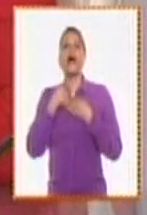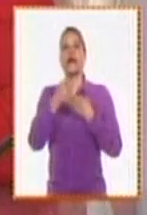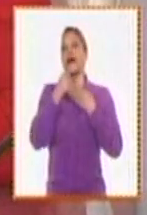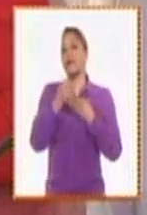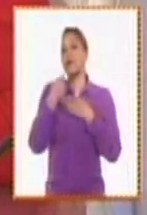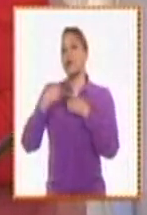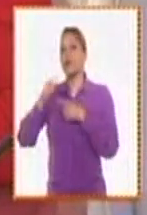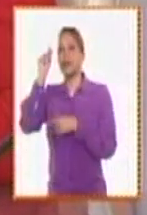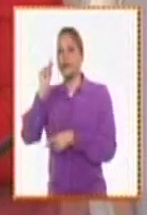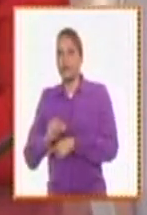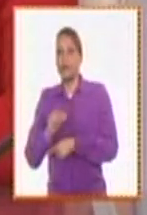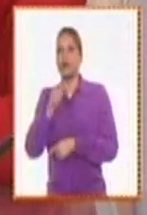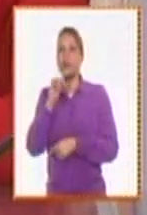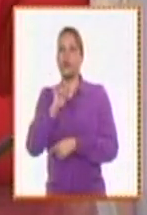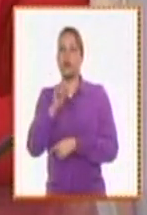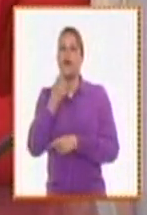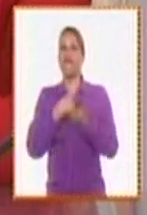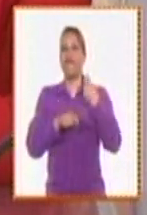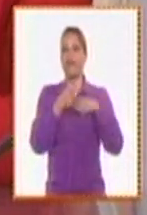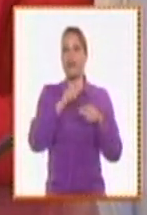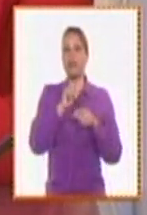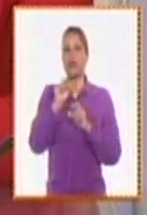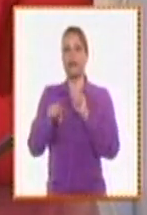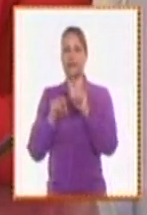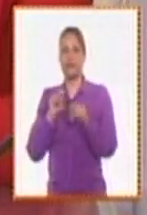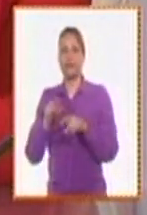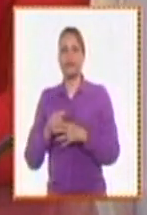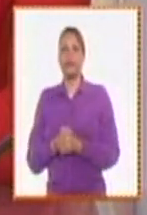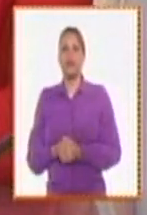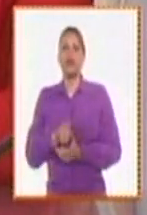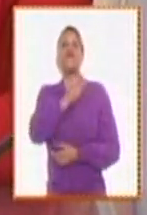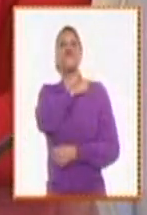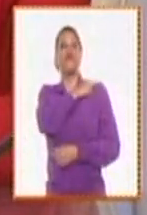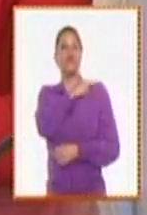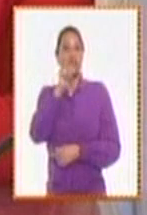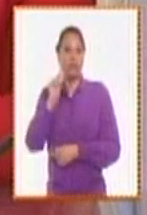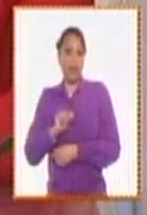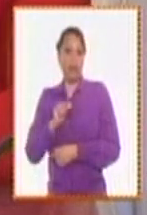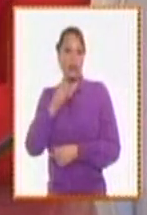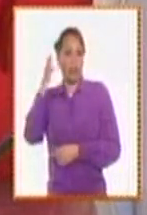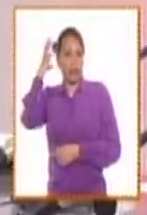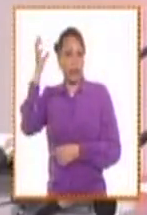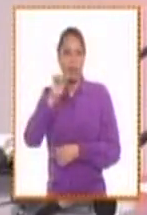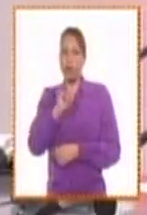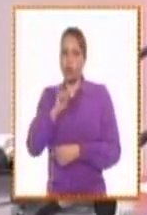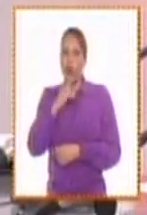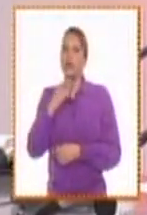otras personas la comisión de este tipo de delitos. Un funcionario público que participe de hecho como